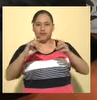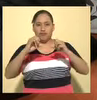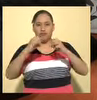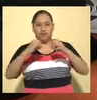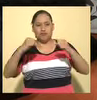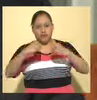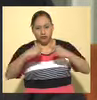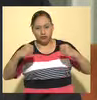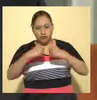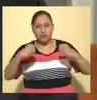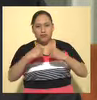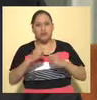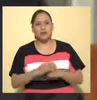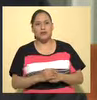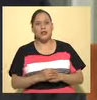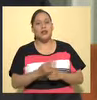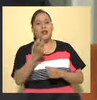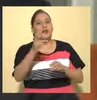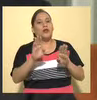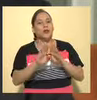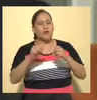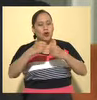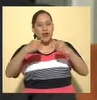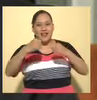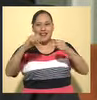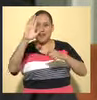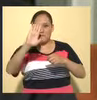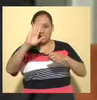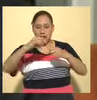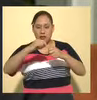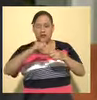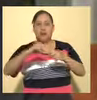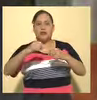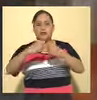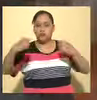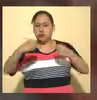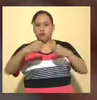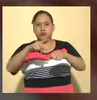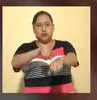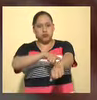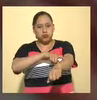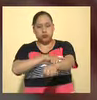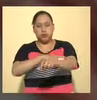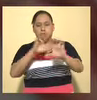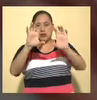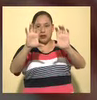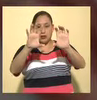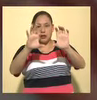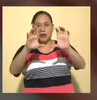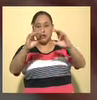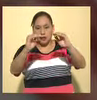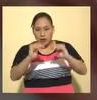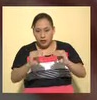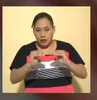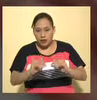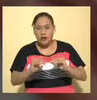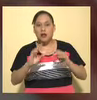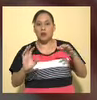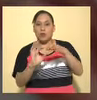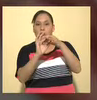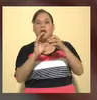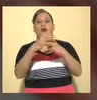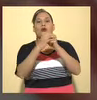van como una liga muy larga que va desde la cadera hasta la parte inferior de la rodilla, ahí se inserta,